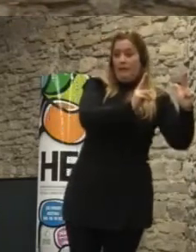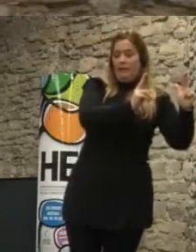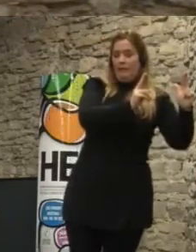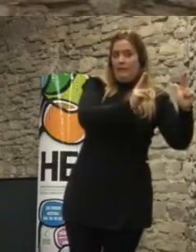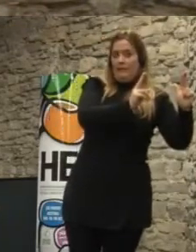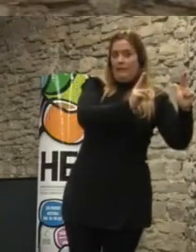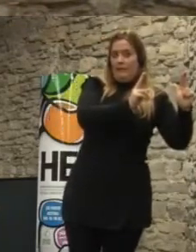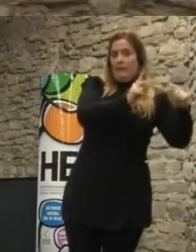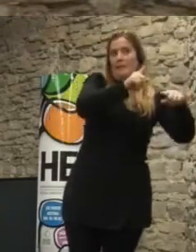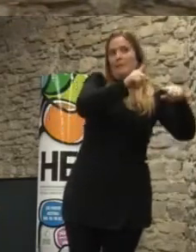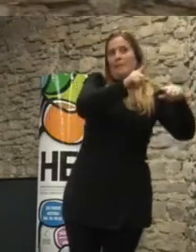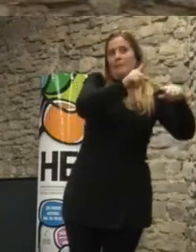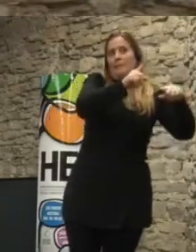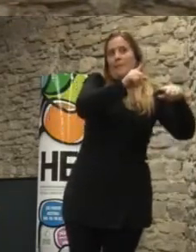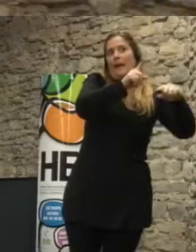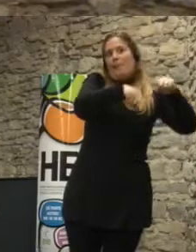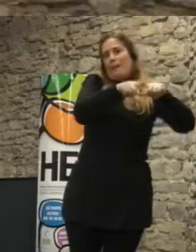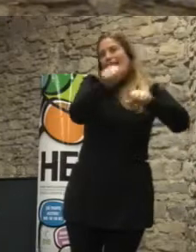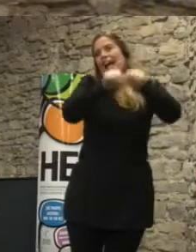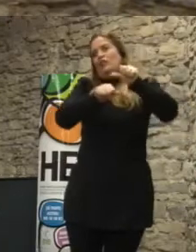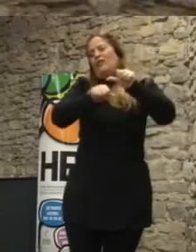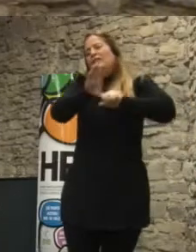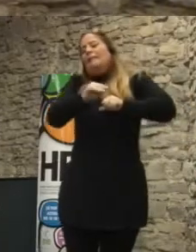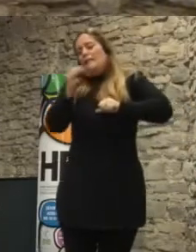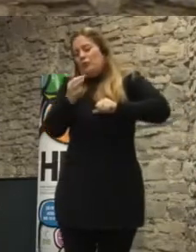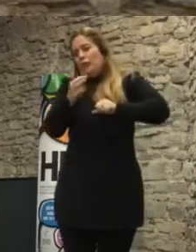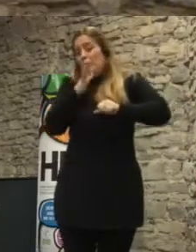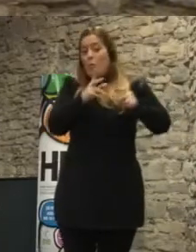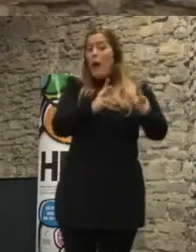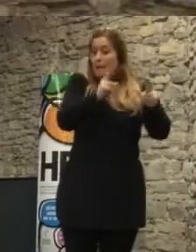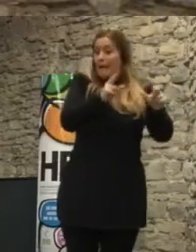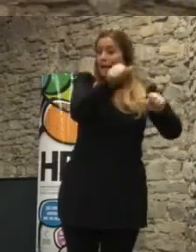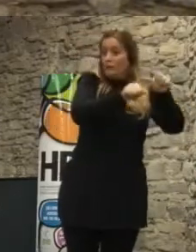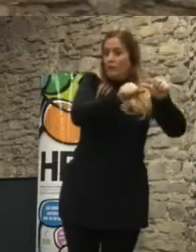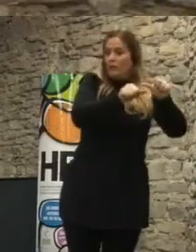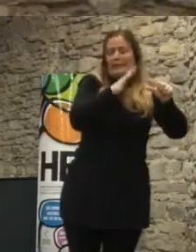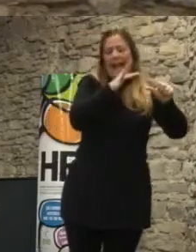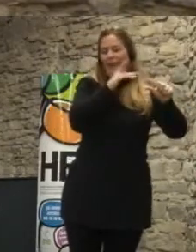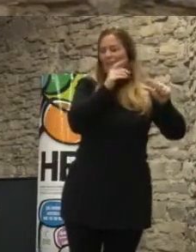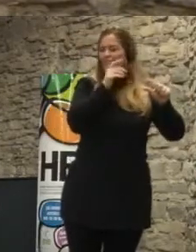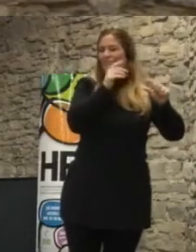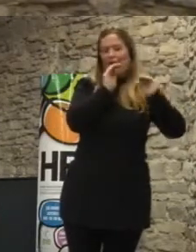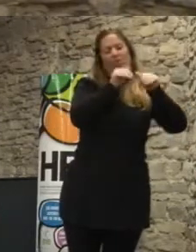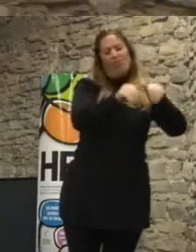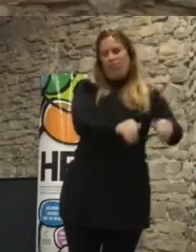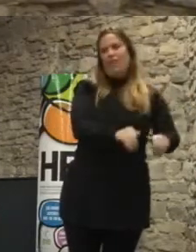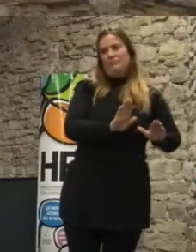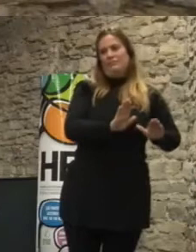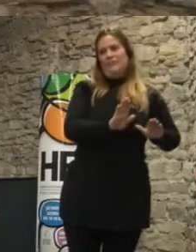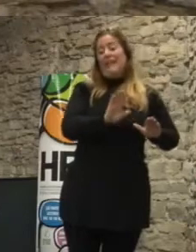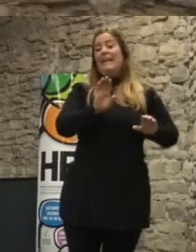tengamos por hecho asociativo, digamos que no pasa por sus mejores momentos, ¿no? Y el tercer elemento